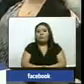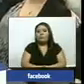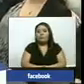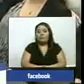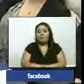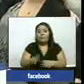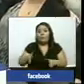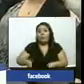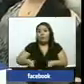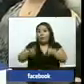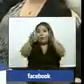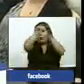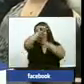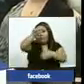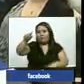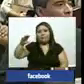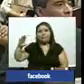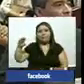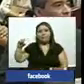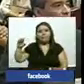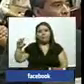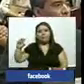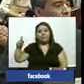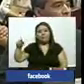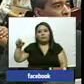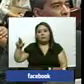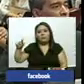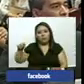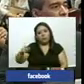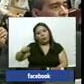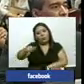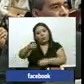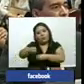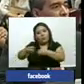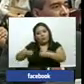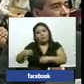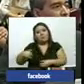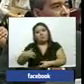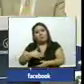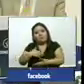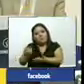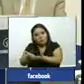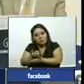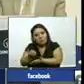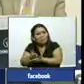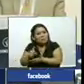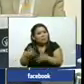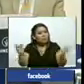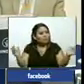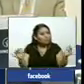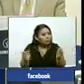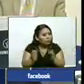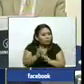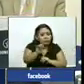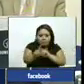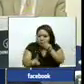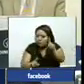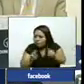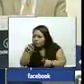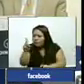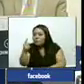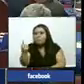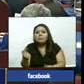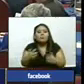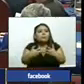La Corporación de Exportadores del Salvador, las oficinas de Proeza y el Ministerio de Economía realizaron una jornada de consulta con empresarios para crear